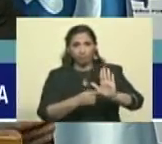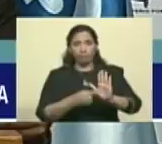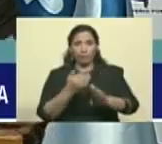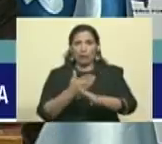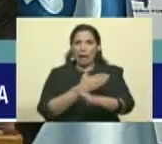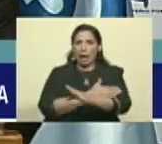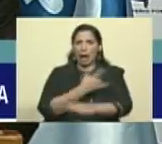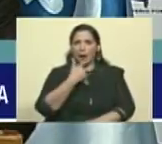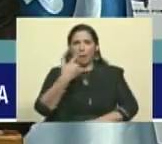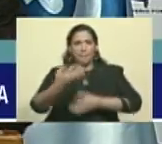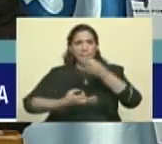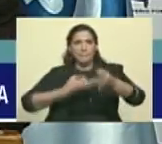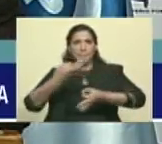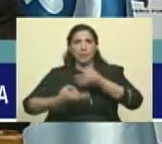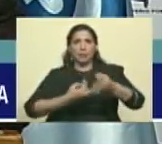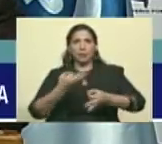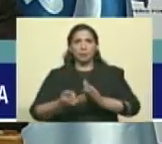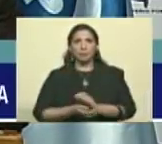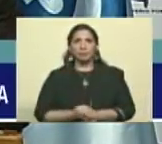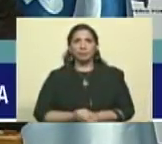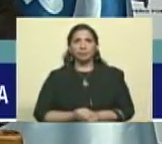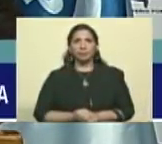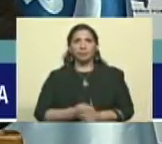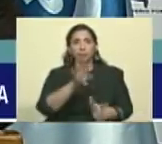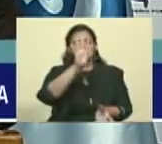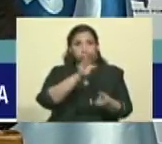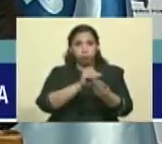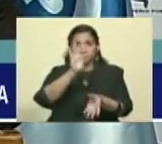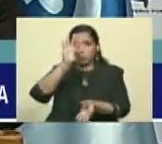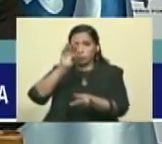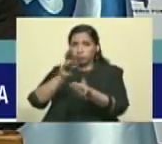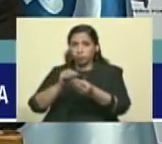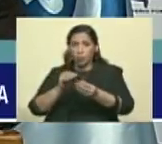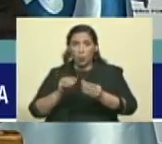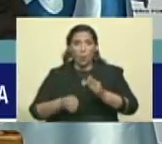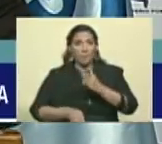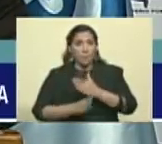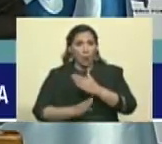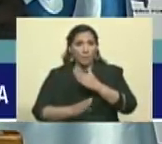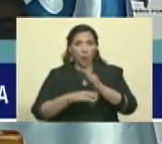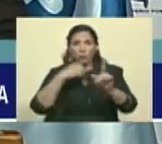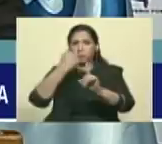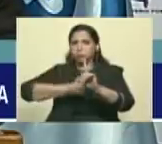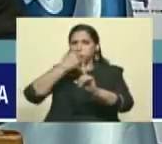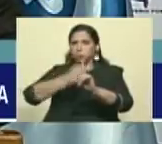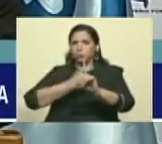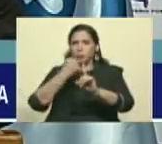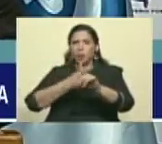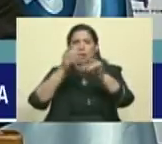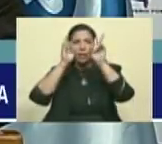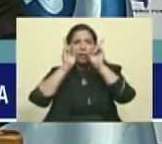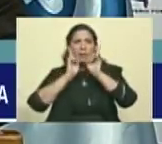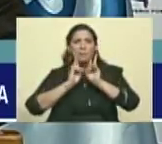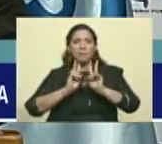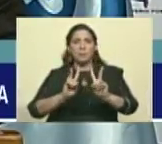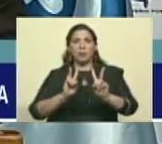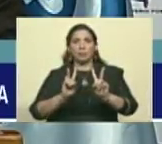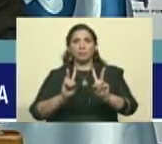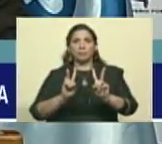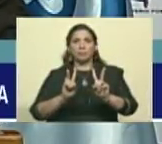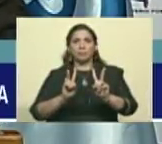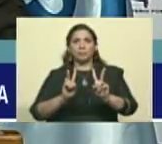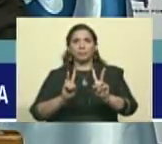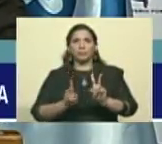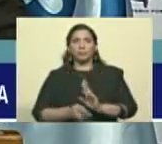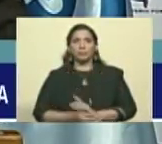inicialmente, una sistemática, permanente lucha para depurar, para desentar,